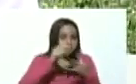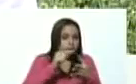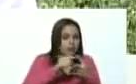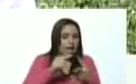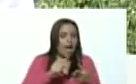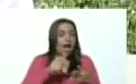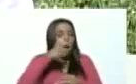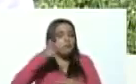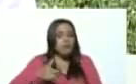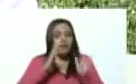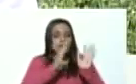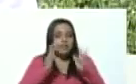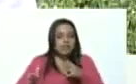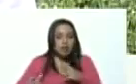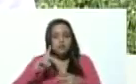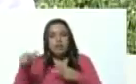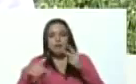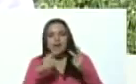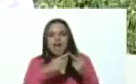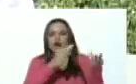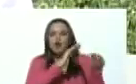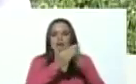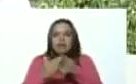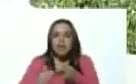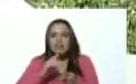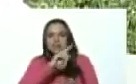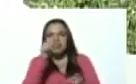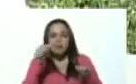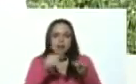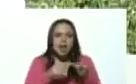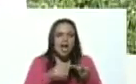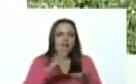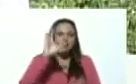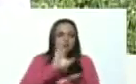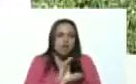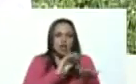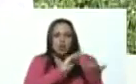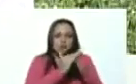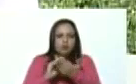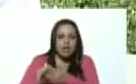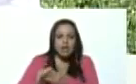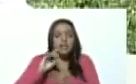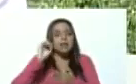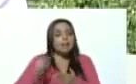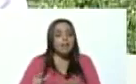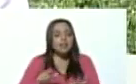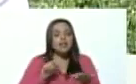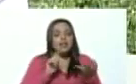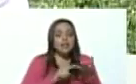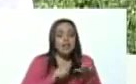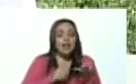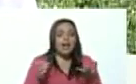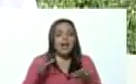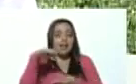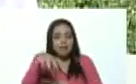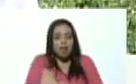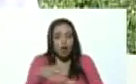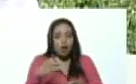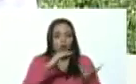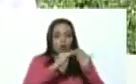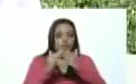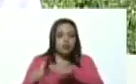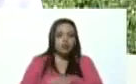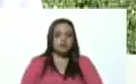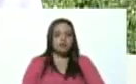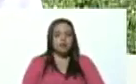Organizado, a las comunas, a las ciudades comunales y por ende al Estado comunal. Es así, mi comandante, que